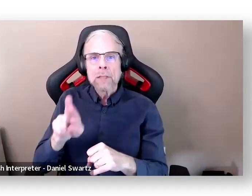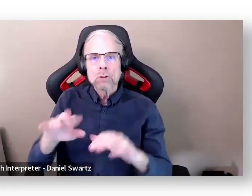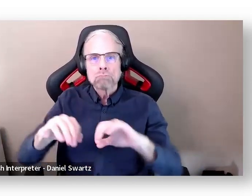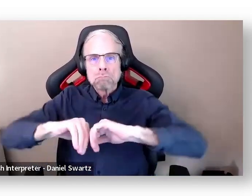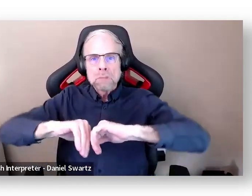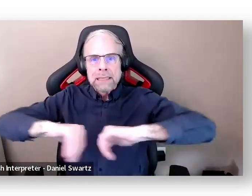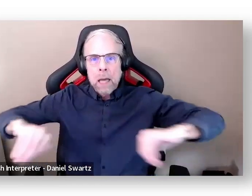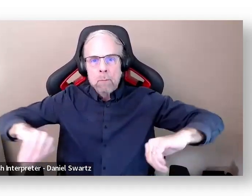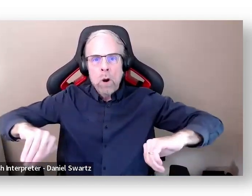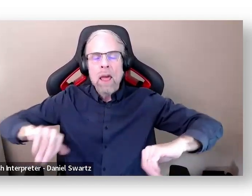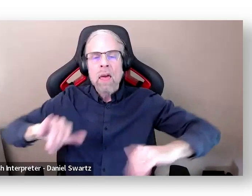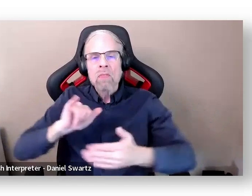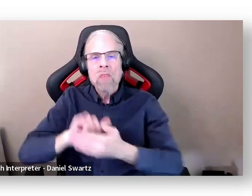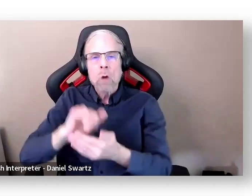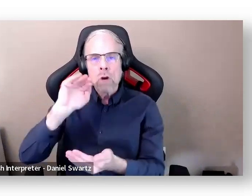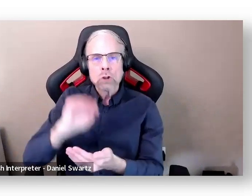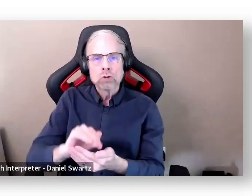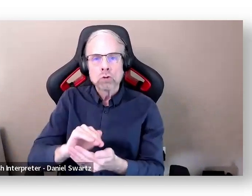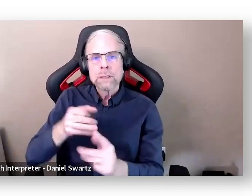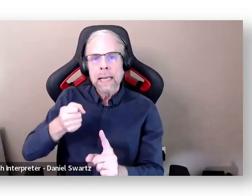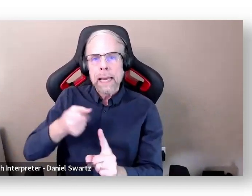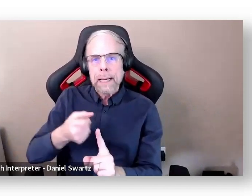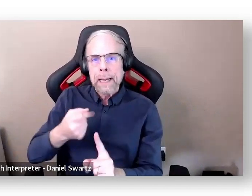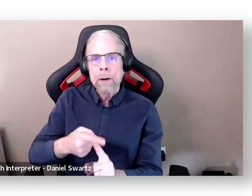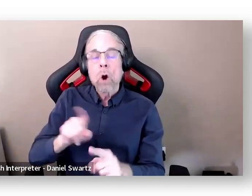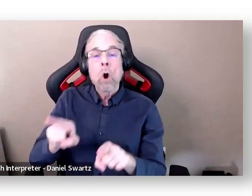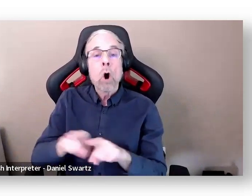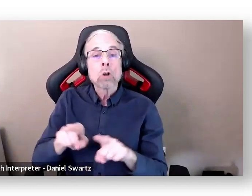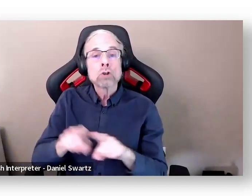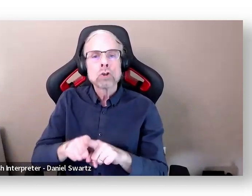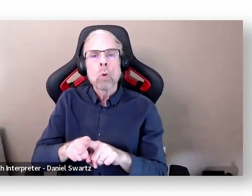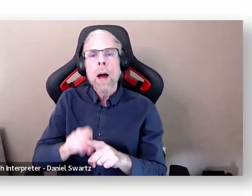Entonces, esos espaciadores aéreos ayudan con la línea a línea.